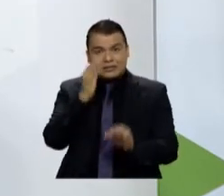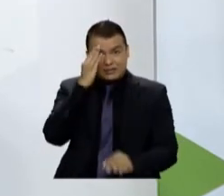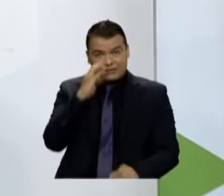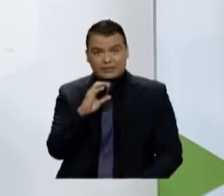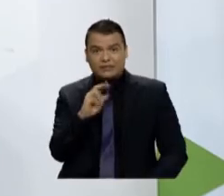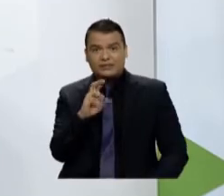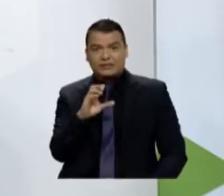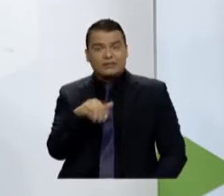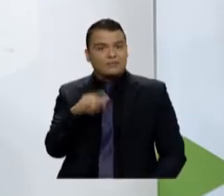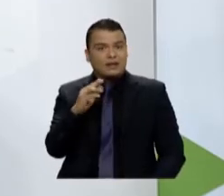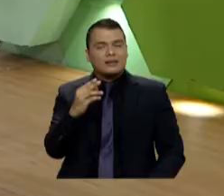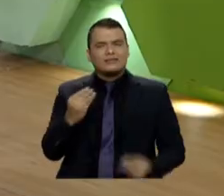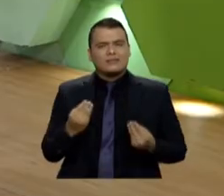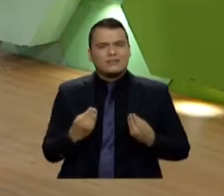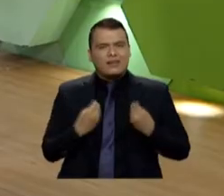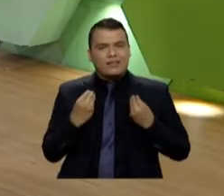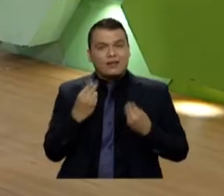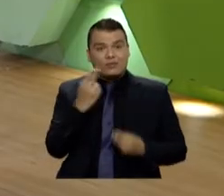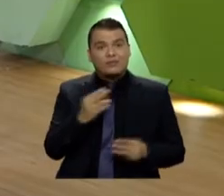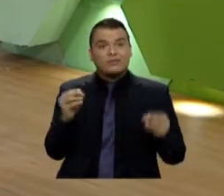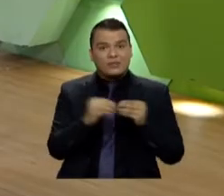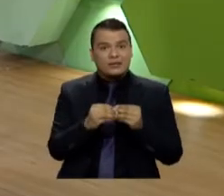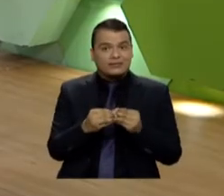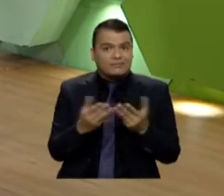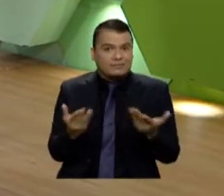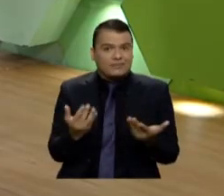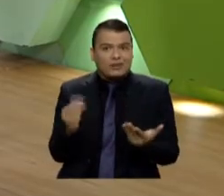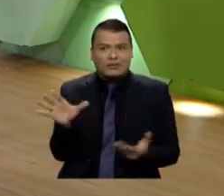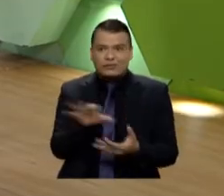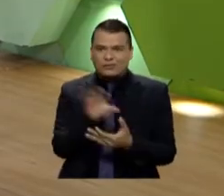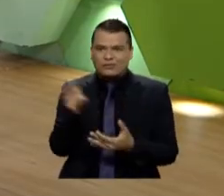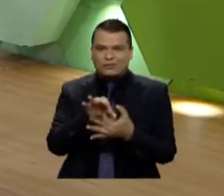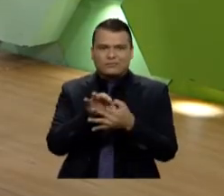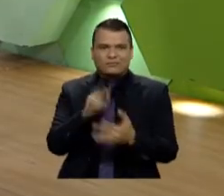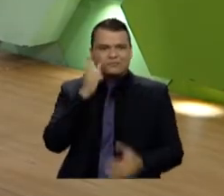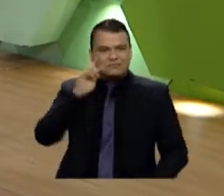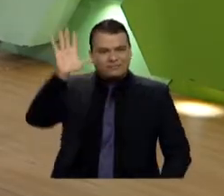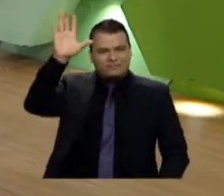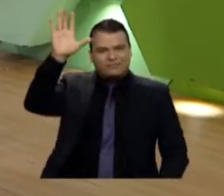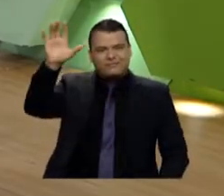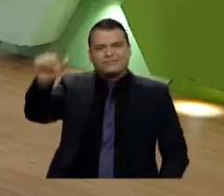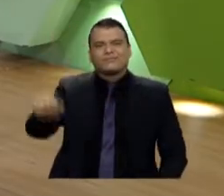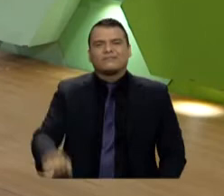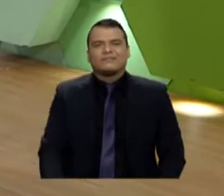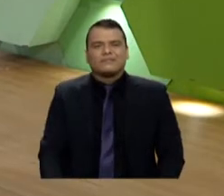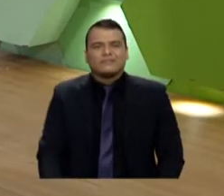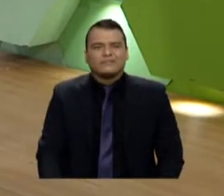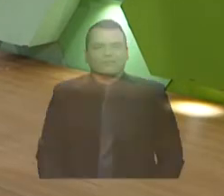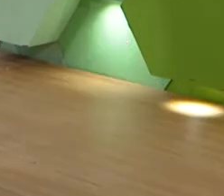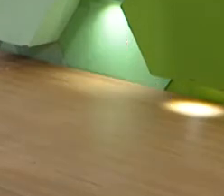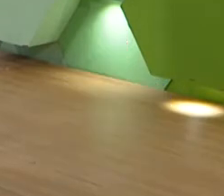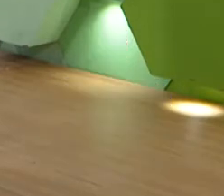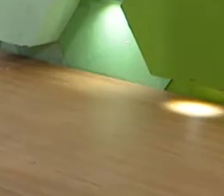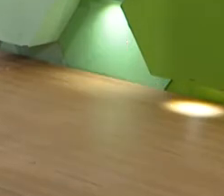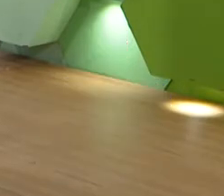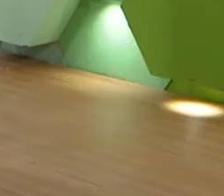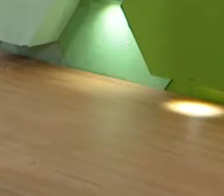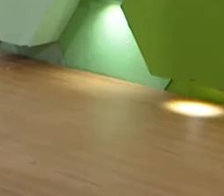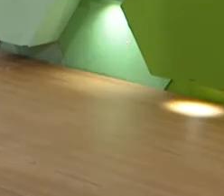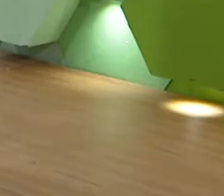y recuerden que en la CBC estamos comprometidos con la vida y ahora más cerca de la gente. Hasta la próxima. Gracias, Beatriz.